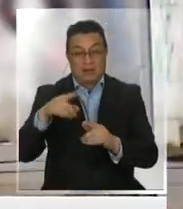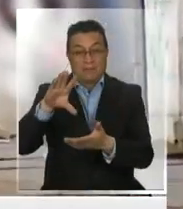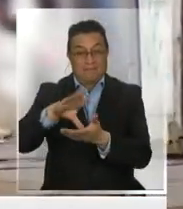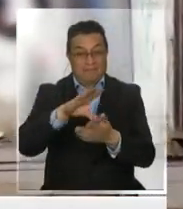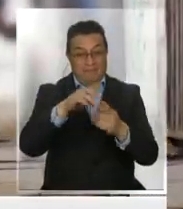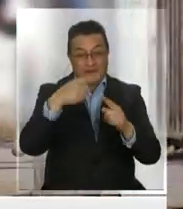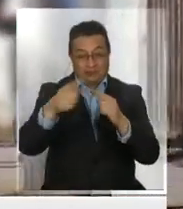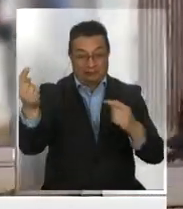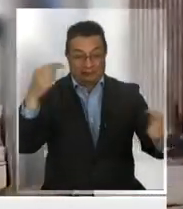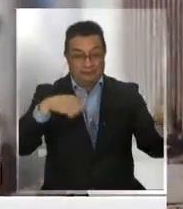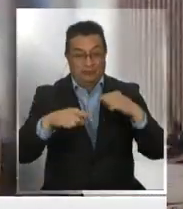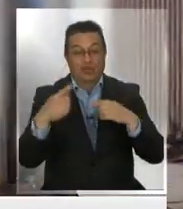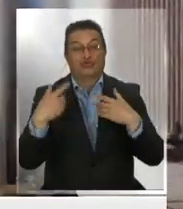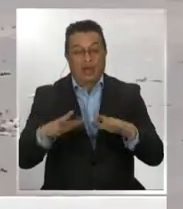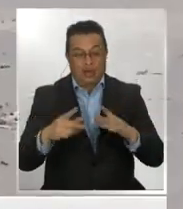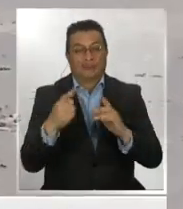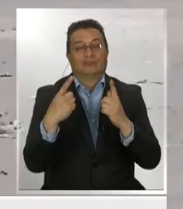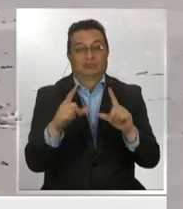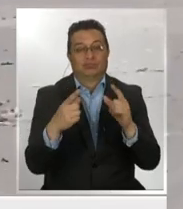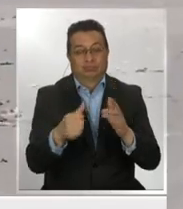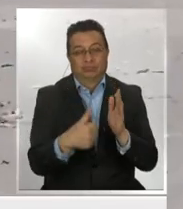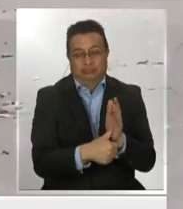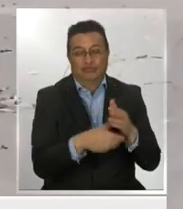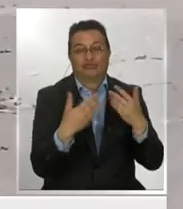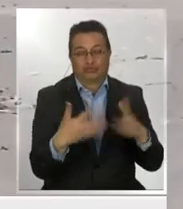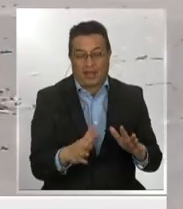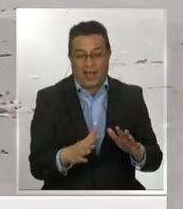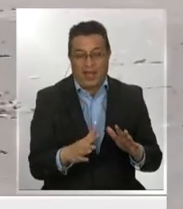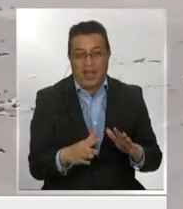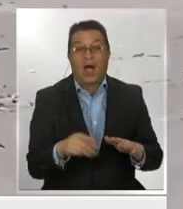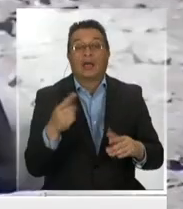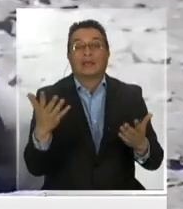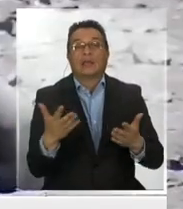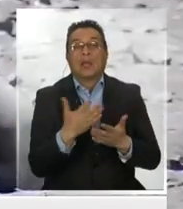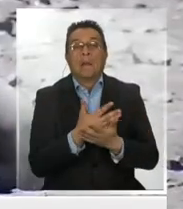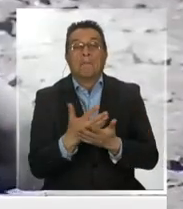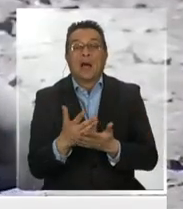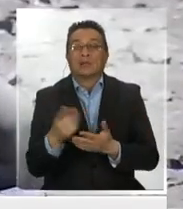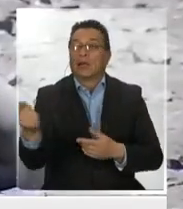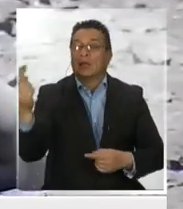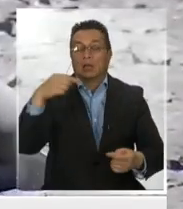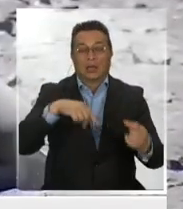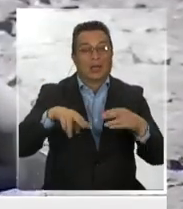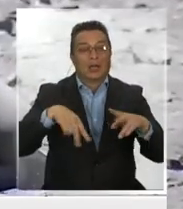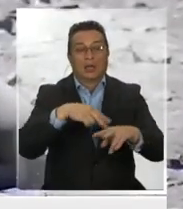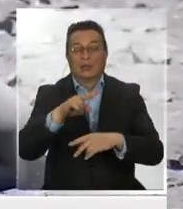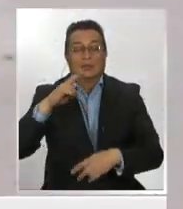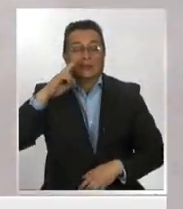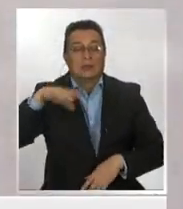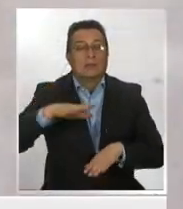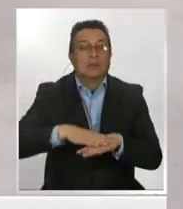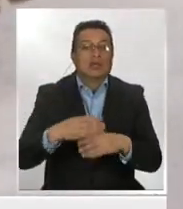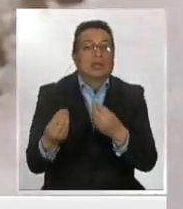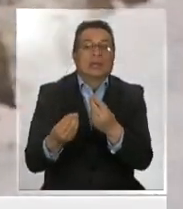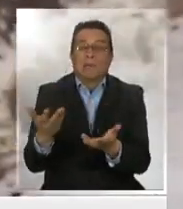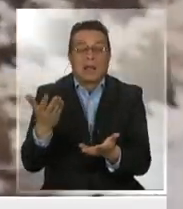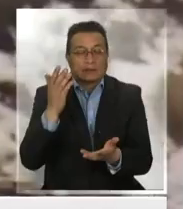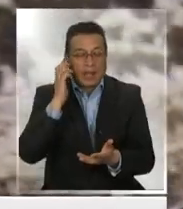hasta ahora tiene su residencia. La pregunta es, ¿qué pasará con quienes aún transitan sin permiso?